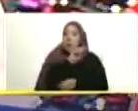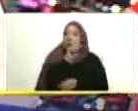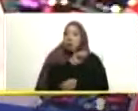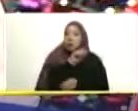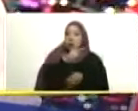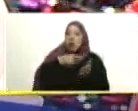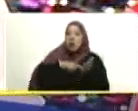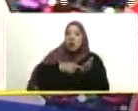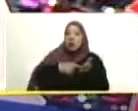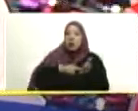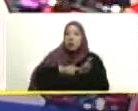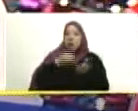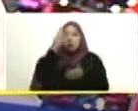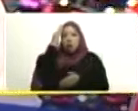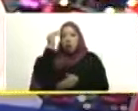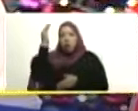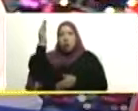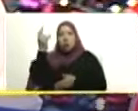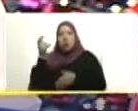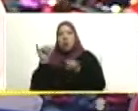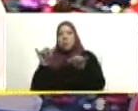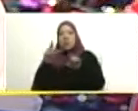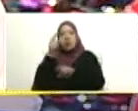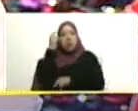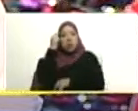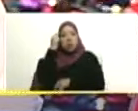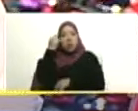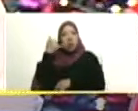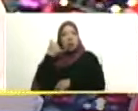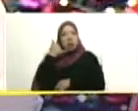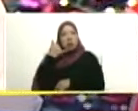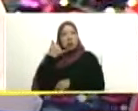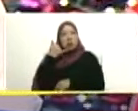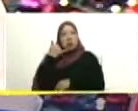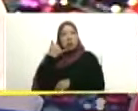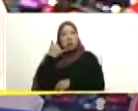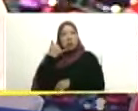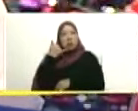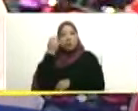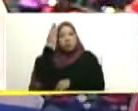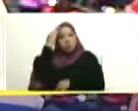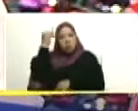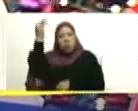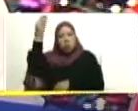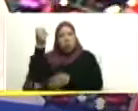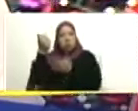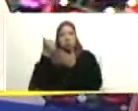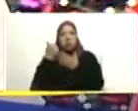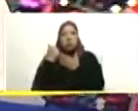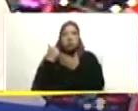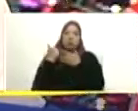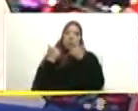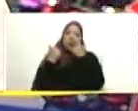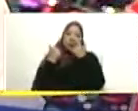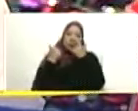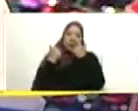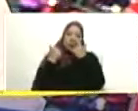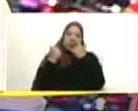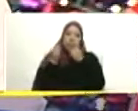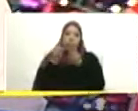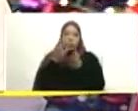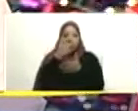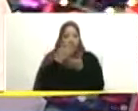Y cosas de Dios, el mismo día lo llaman, como que Dios lo tenía en su